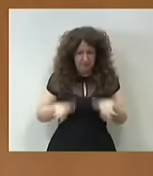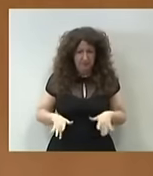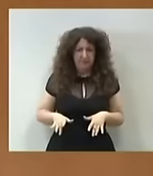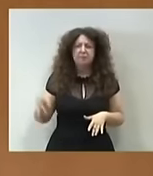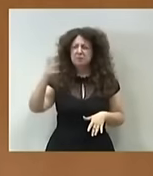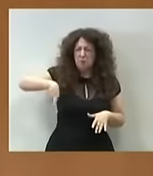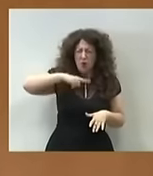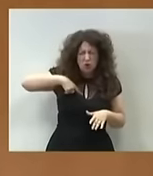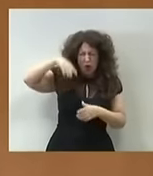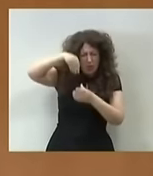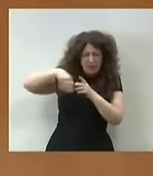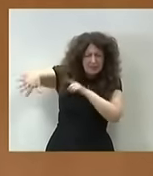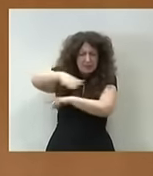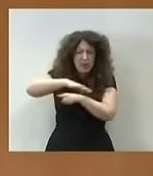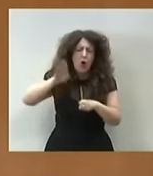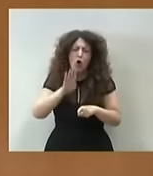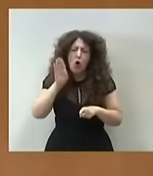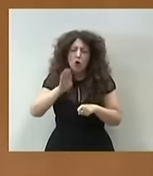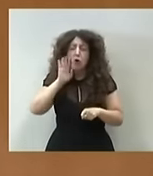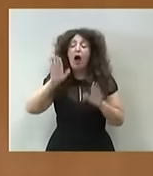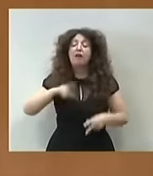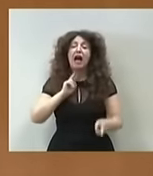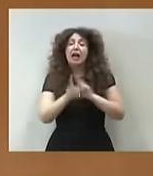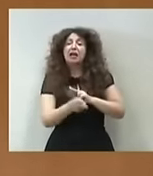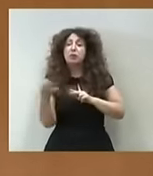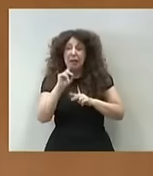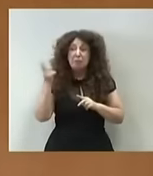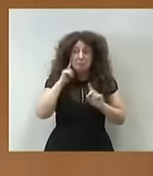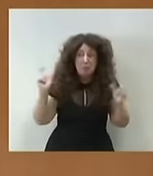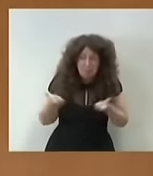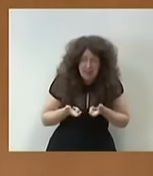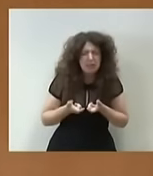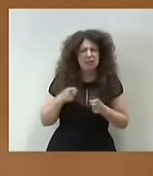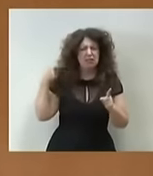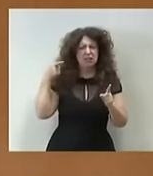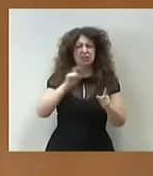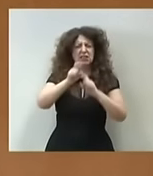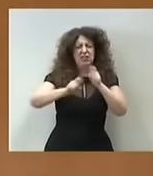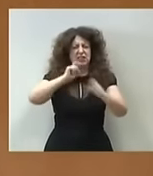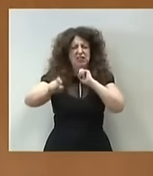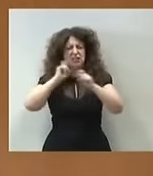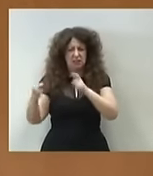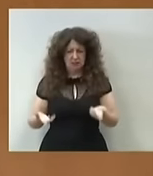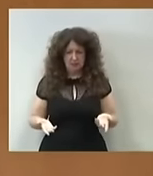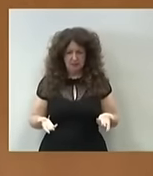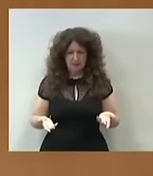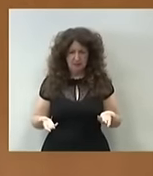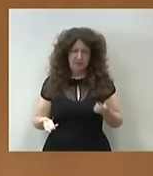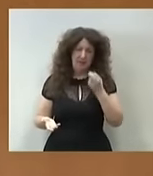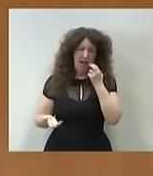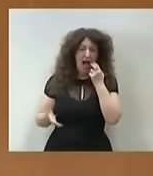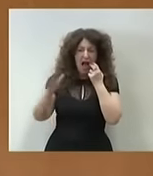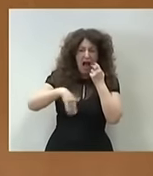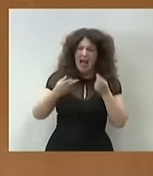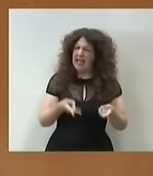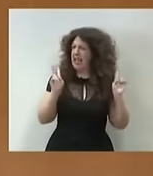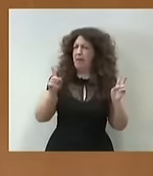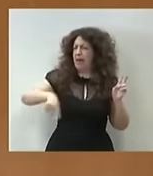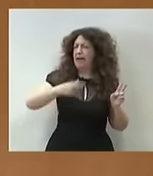la corrupción y su respuesta es atacar a quienes la descubren y a quienes la investigan. Oiga, ¿por qué les gusta tan poco la